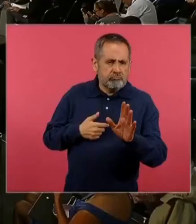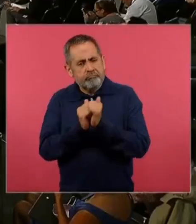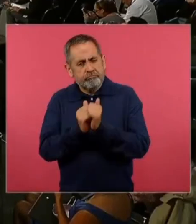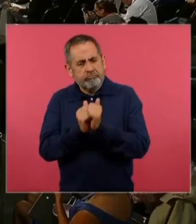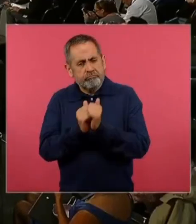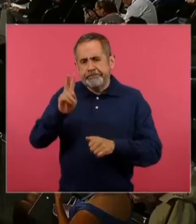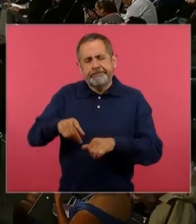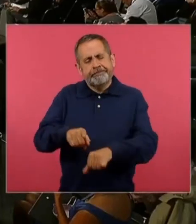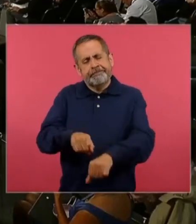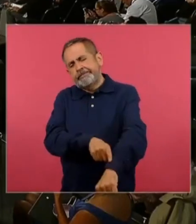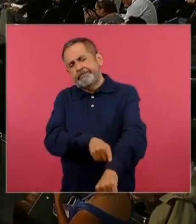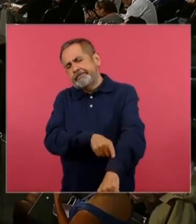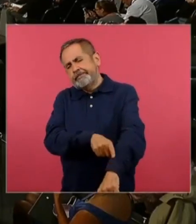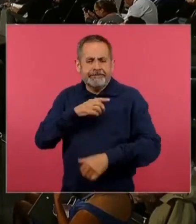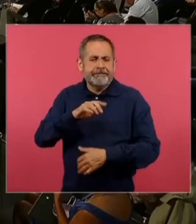proceso largo.